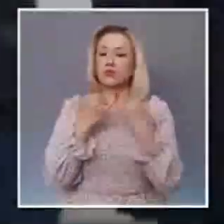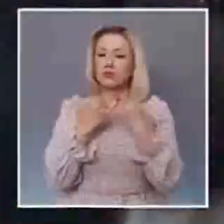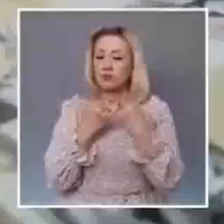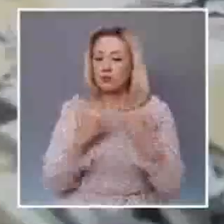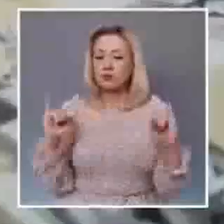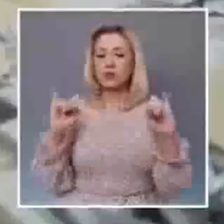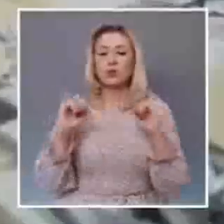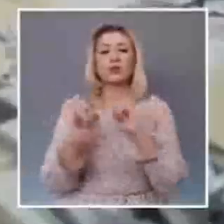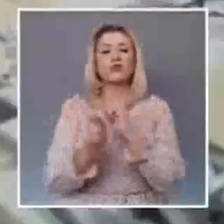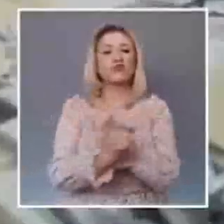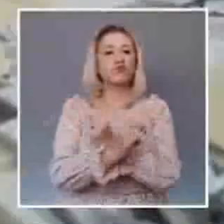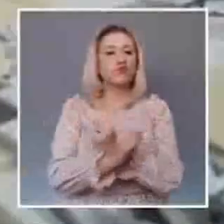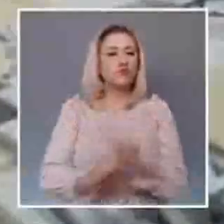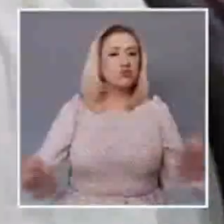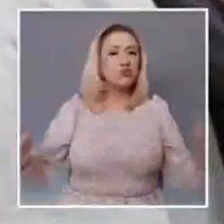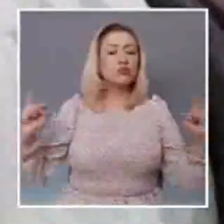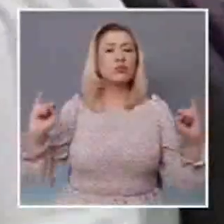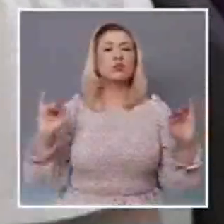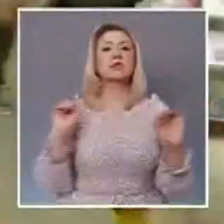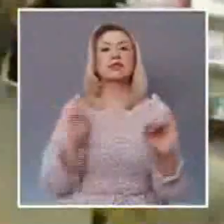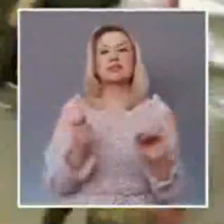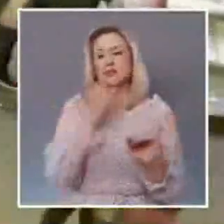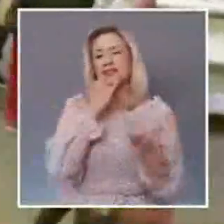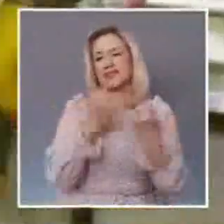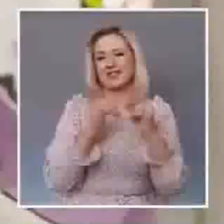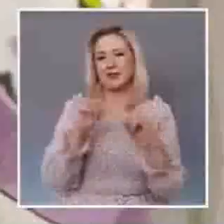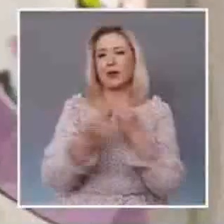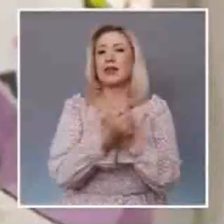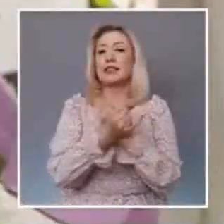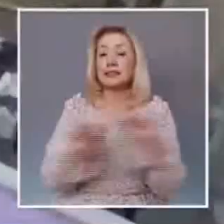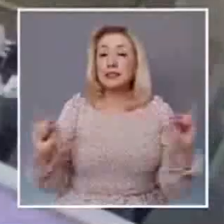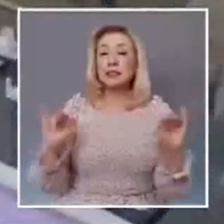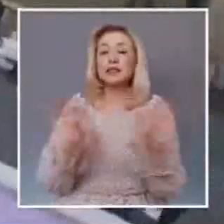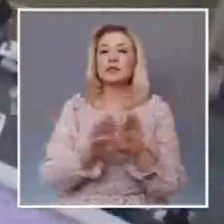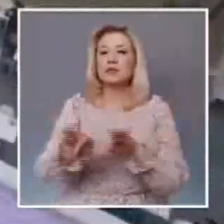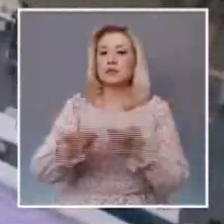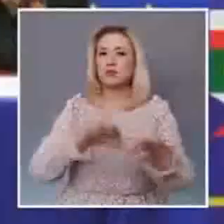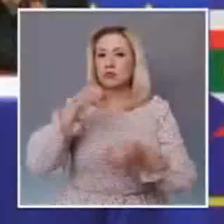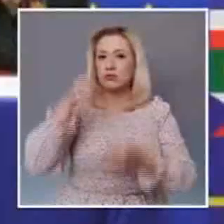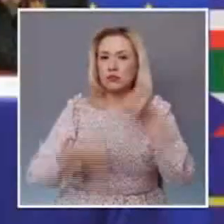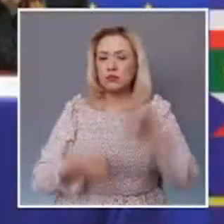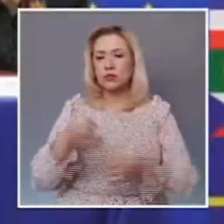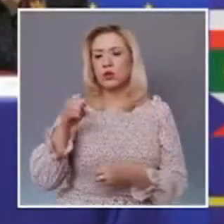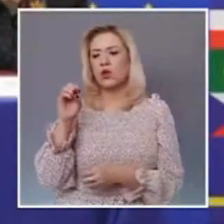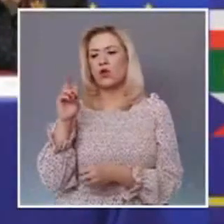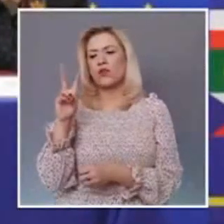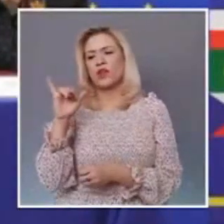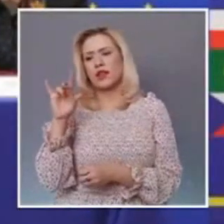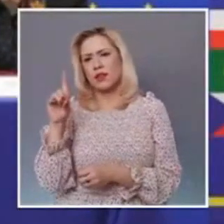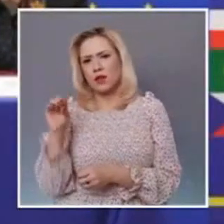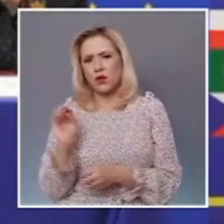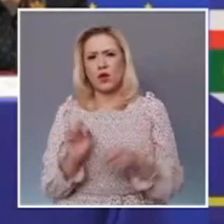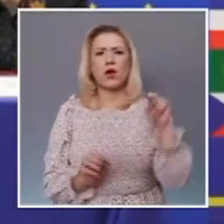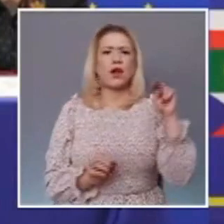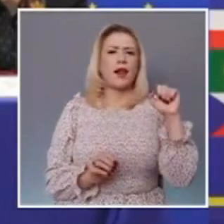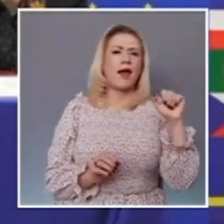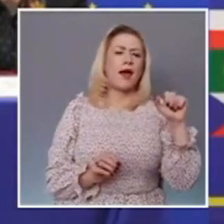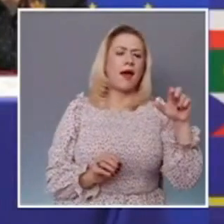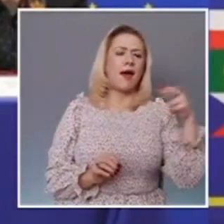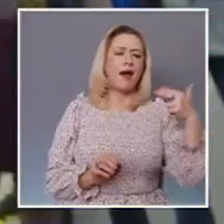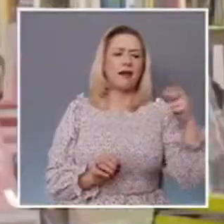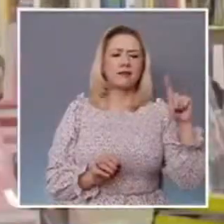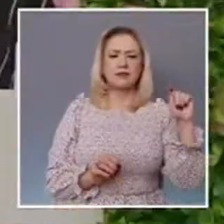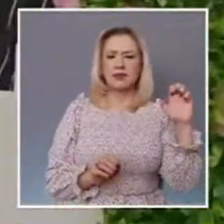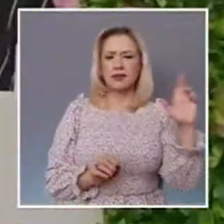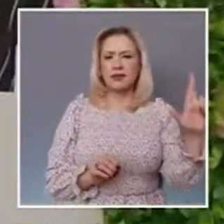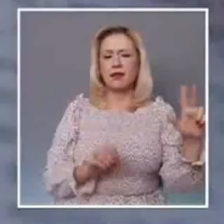ministro Javier Lainez Potisek, Mario Esnachter y Carlos Ovidio Pareto. Estas son las actividades en las que participa la Suprema